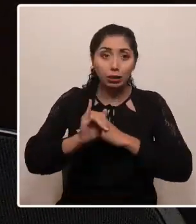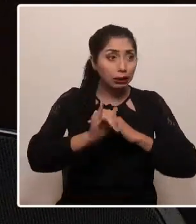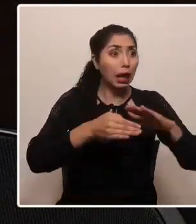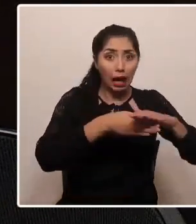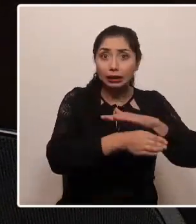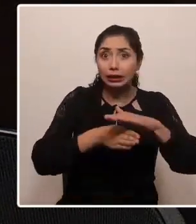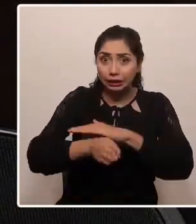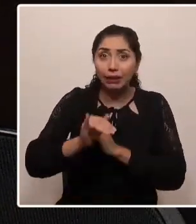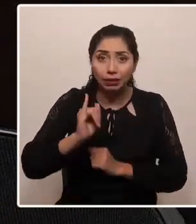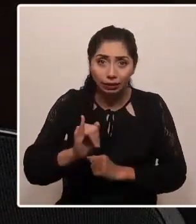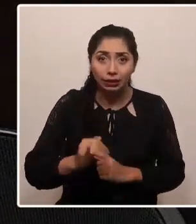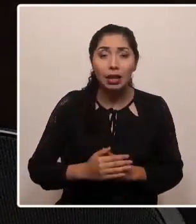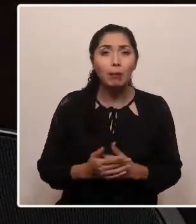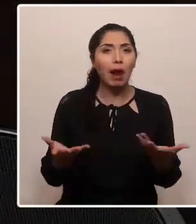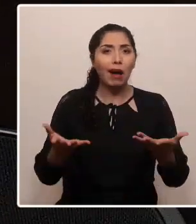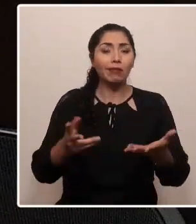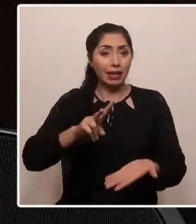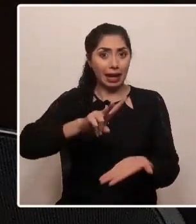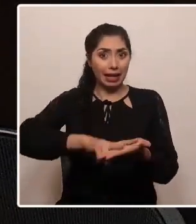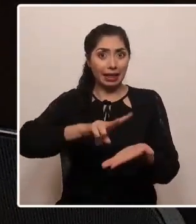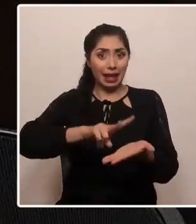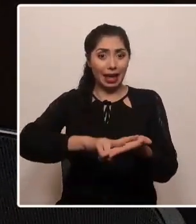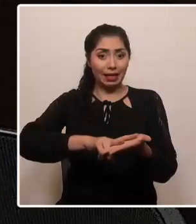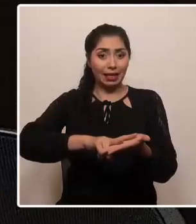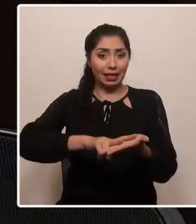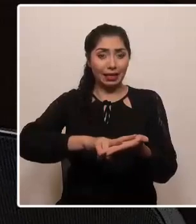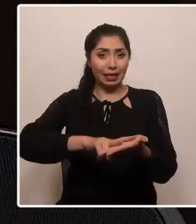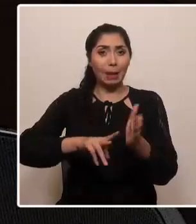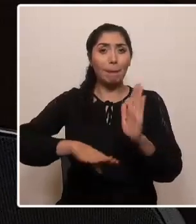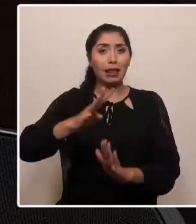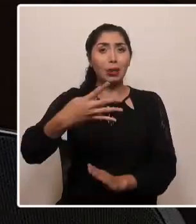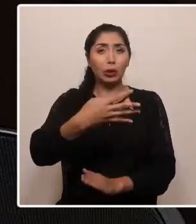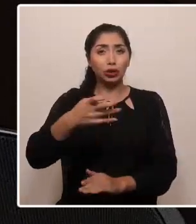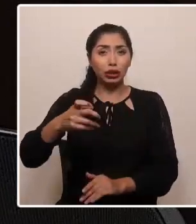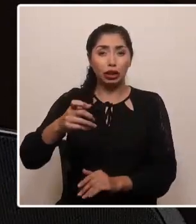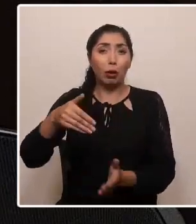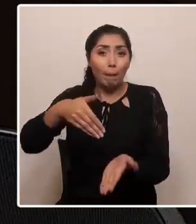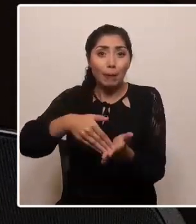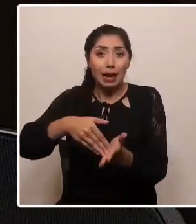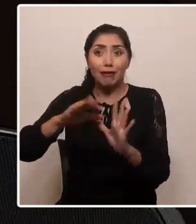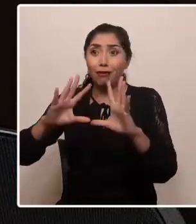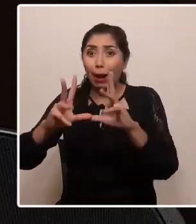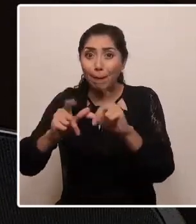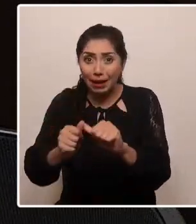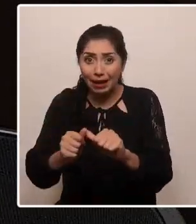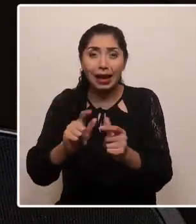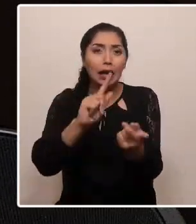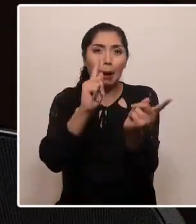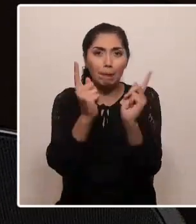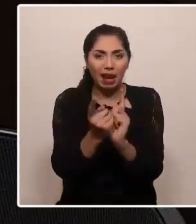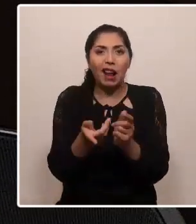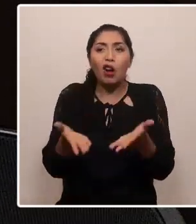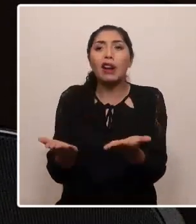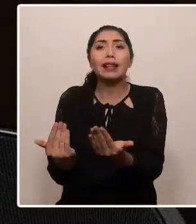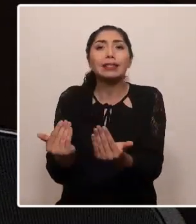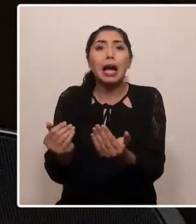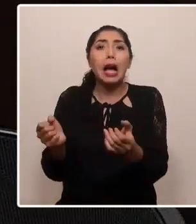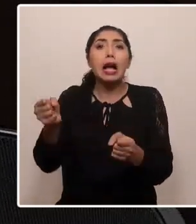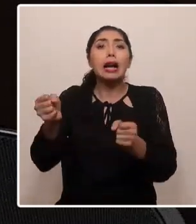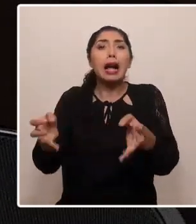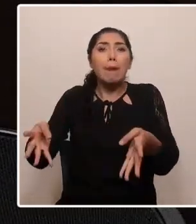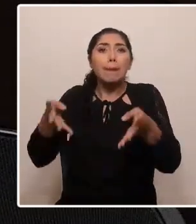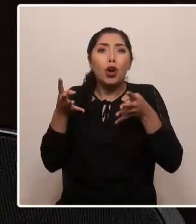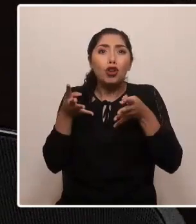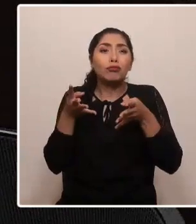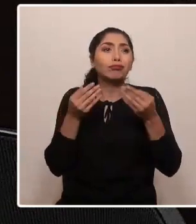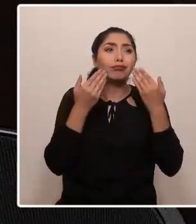accesible, para así cambiar la realidad de más de 400.000 familias que hoy dependen de un camión aljibe para beber, cocinar, asearse y dar a